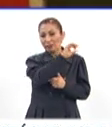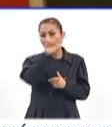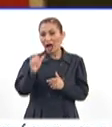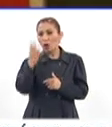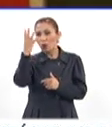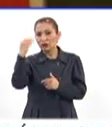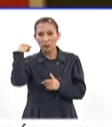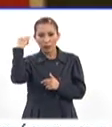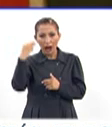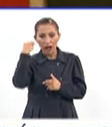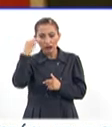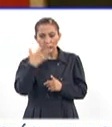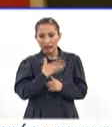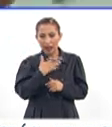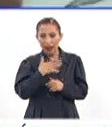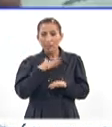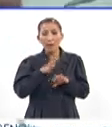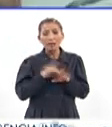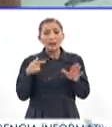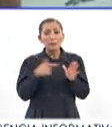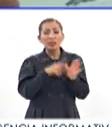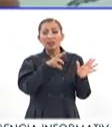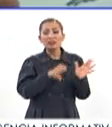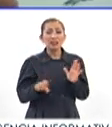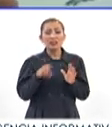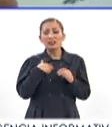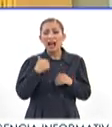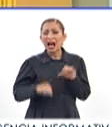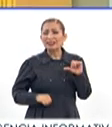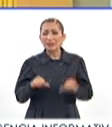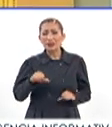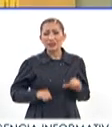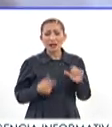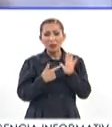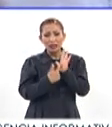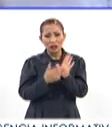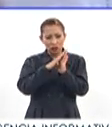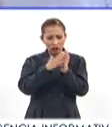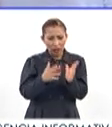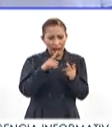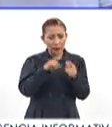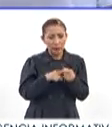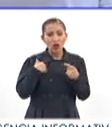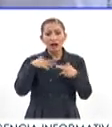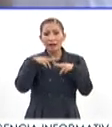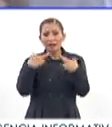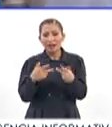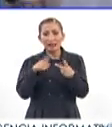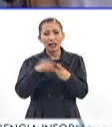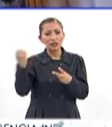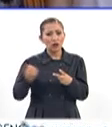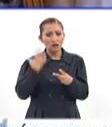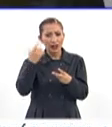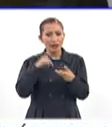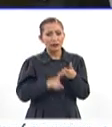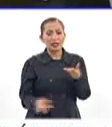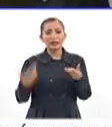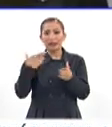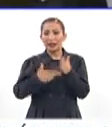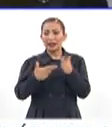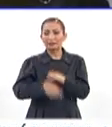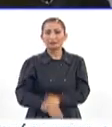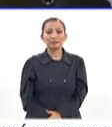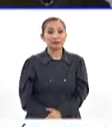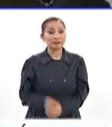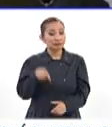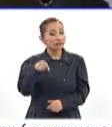febrero al 4 de marzo, contará con más de 1,300 actividades como presentaciones de libros, revistas, conferencias y